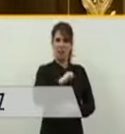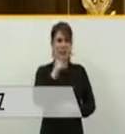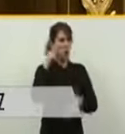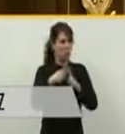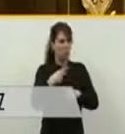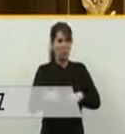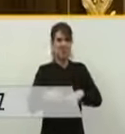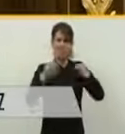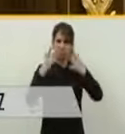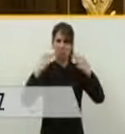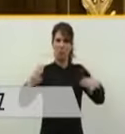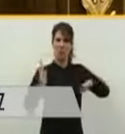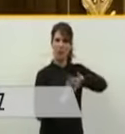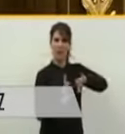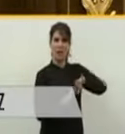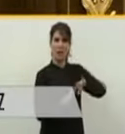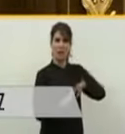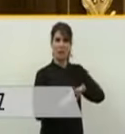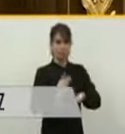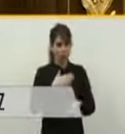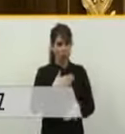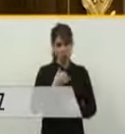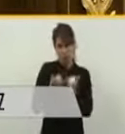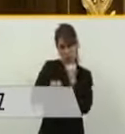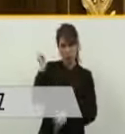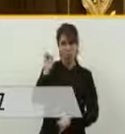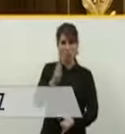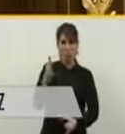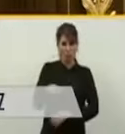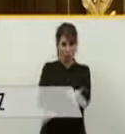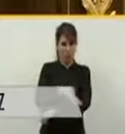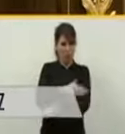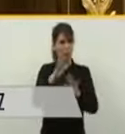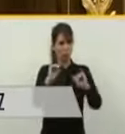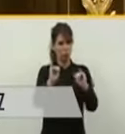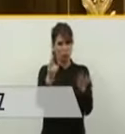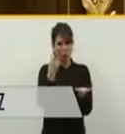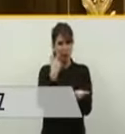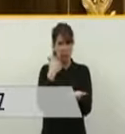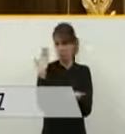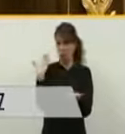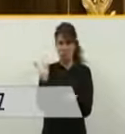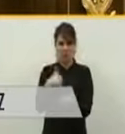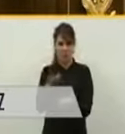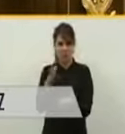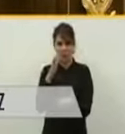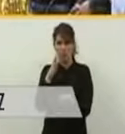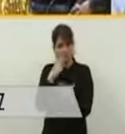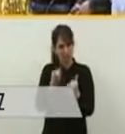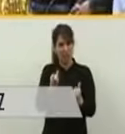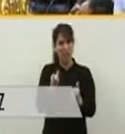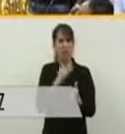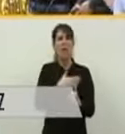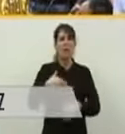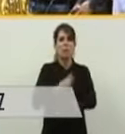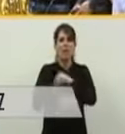Nosotros queremos sacar al Partido Popular del gobierno, por supuesto que sí, lo han visto en las legislaturas pasadas, por supuesto que sí, pero es que lo queremos hacer no porque tengamos